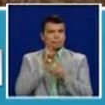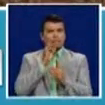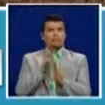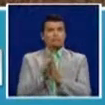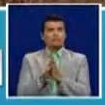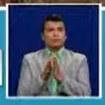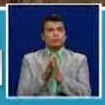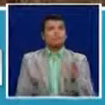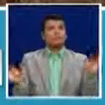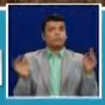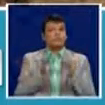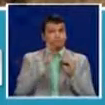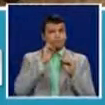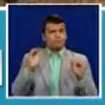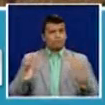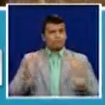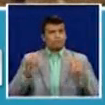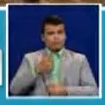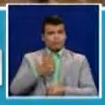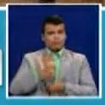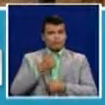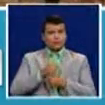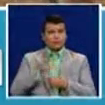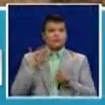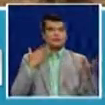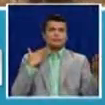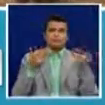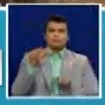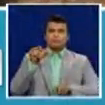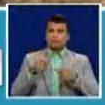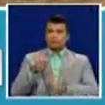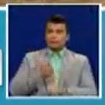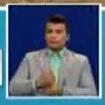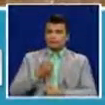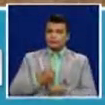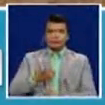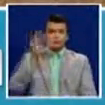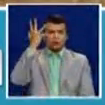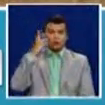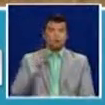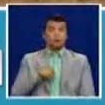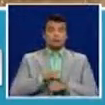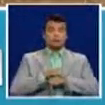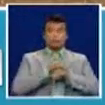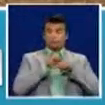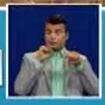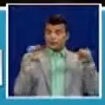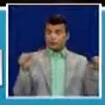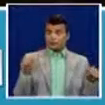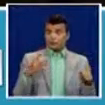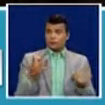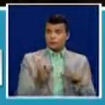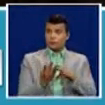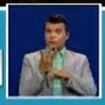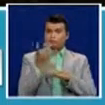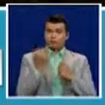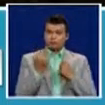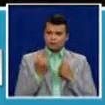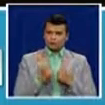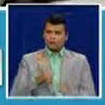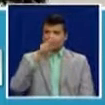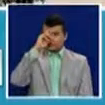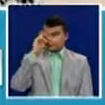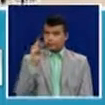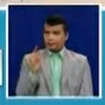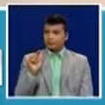contar, dignificar ese trabajo del campo, esas personas que todos los días se levantan a las 4 de la mañana para trabajar arduamente en el campo.